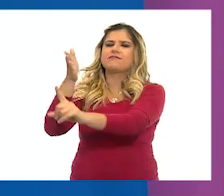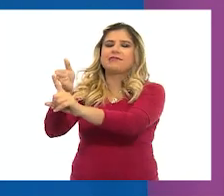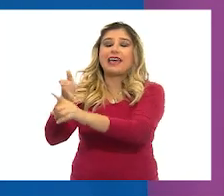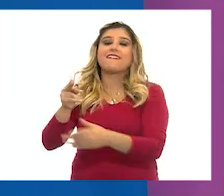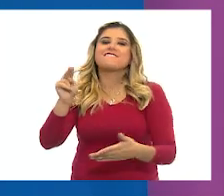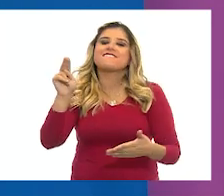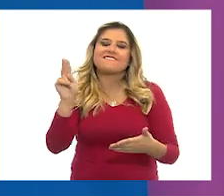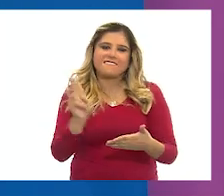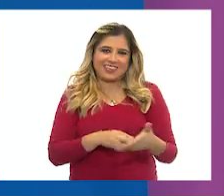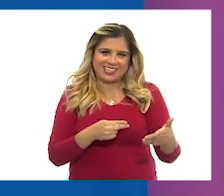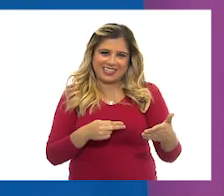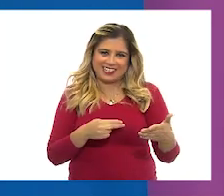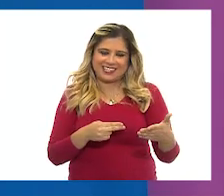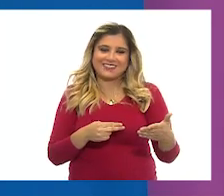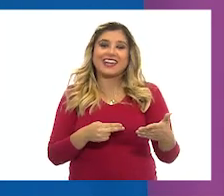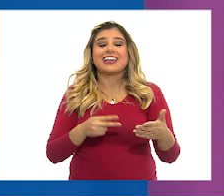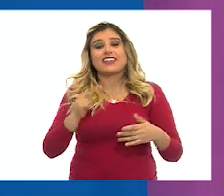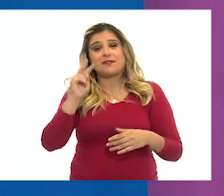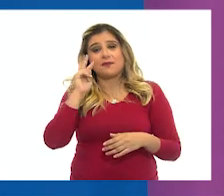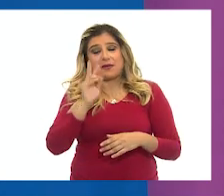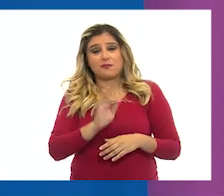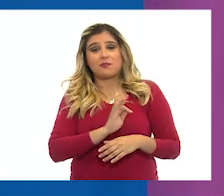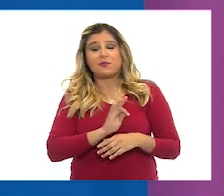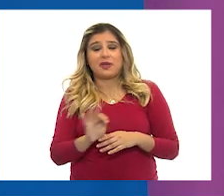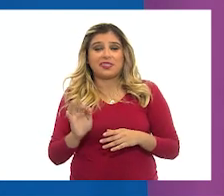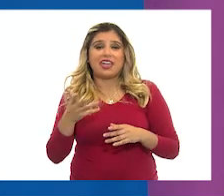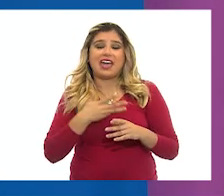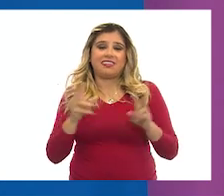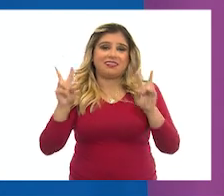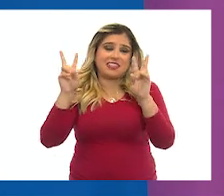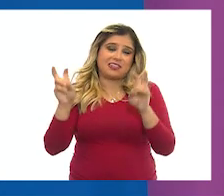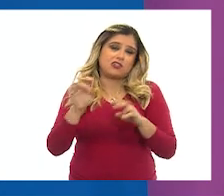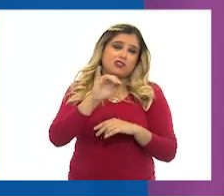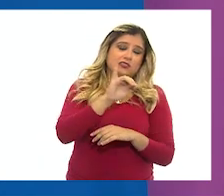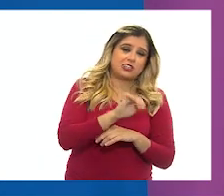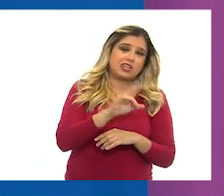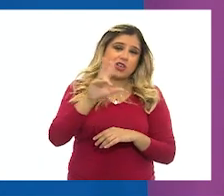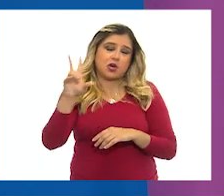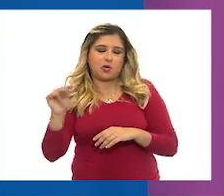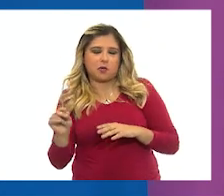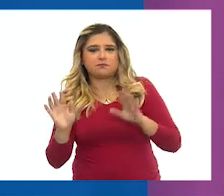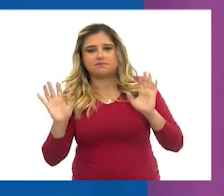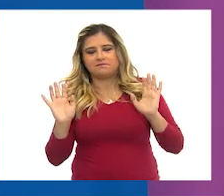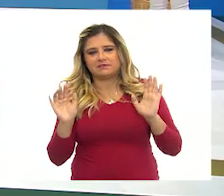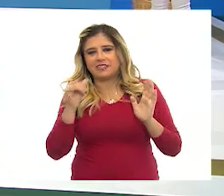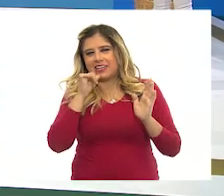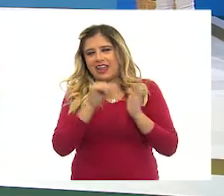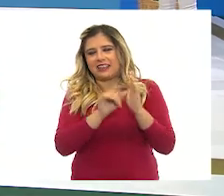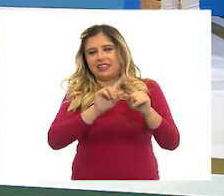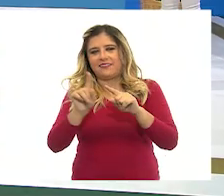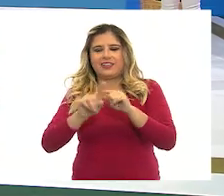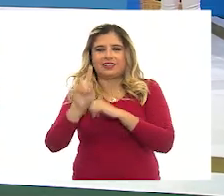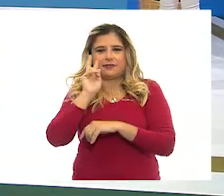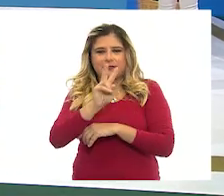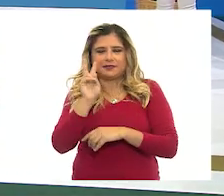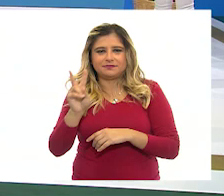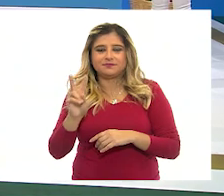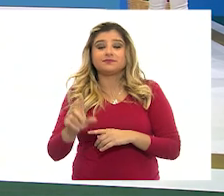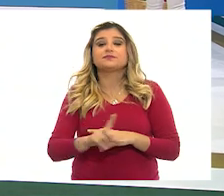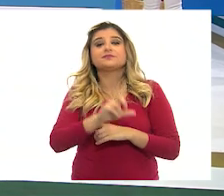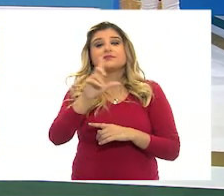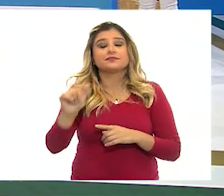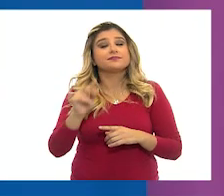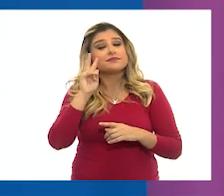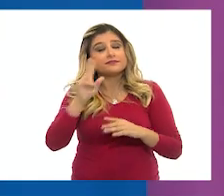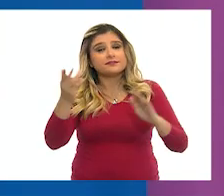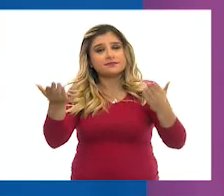firma. Y vimos que pueden o no llevar título. Eso lo vimos en las diferentes cartas. Y luego vamos